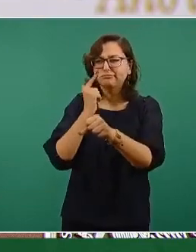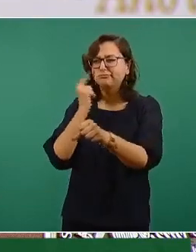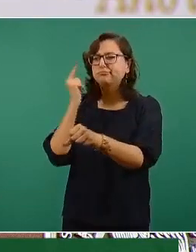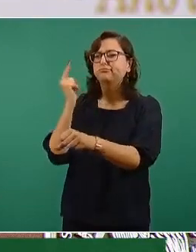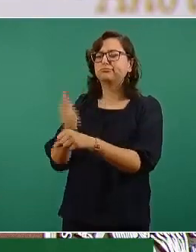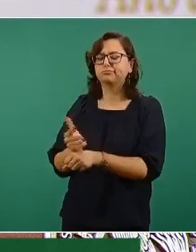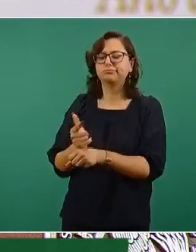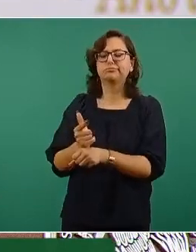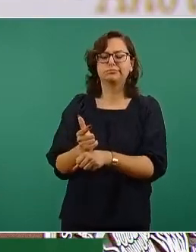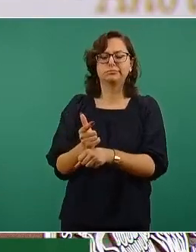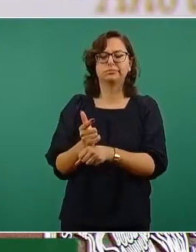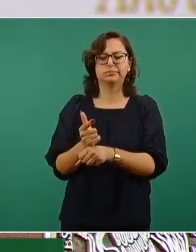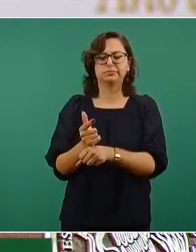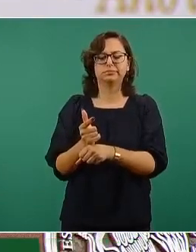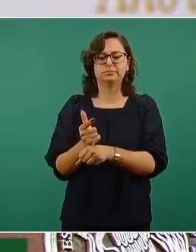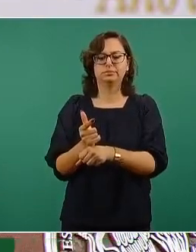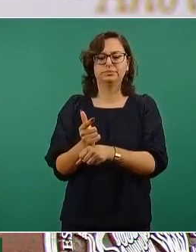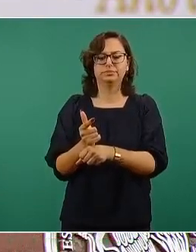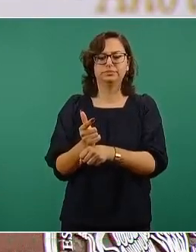encontraron